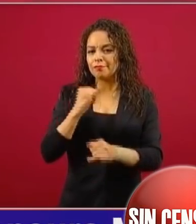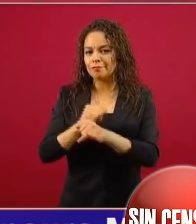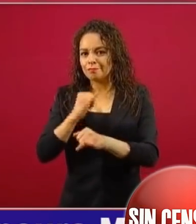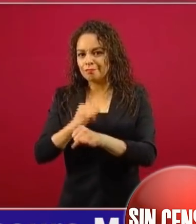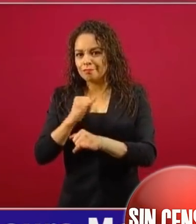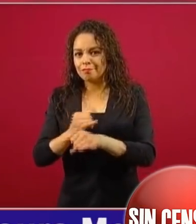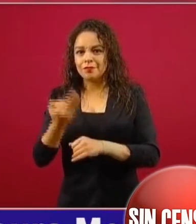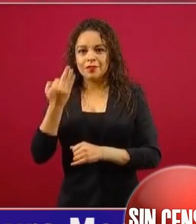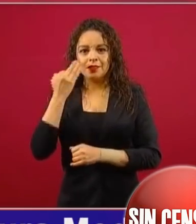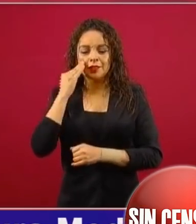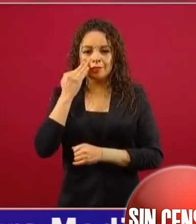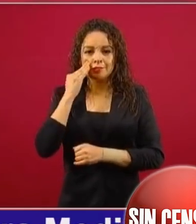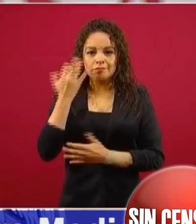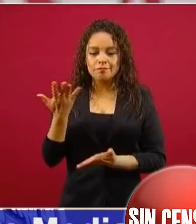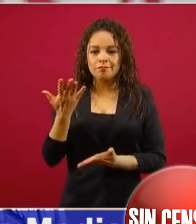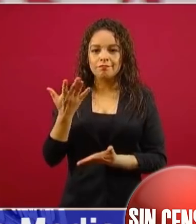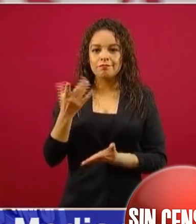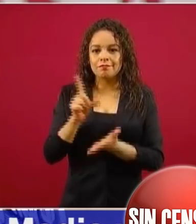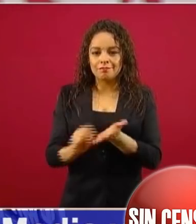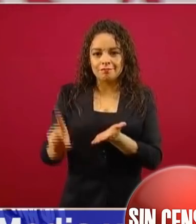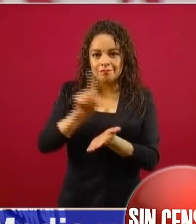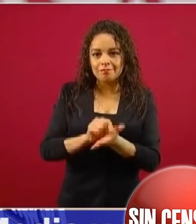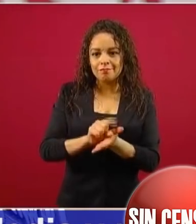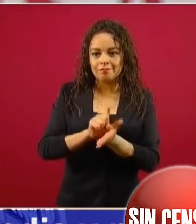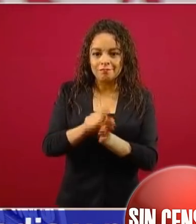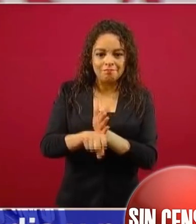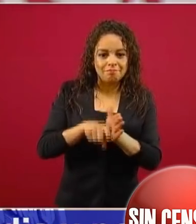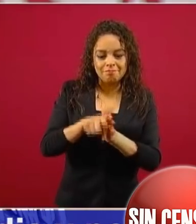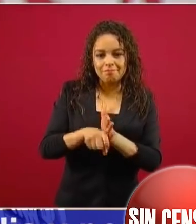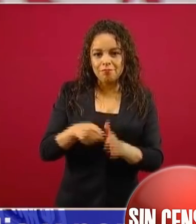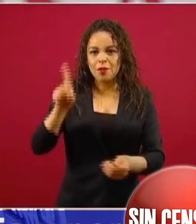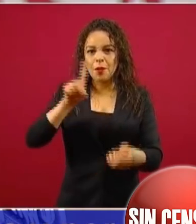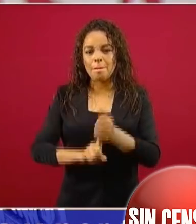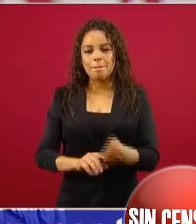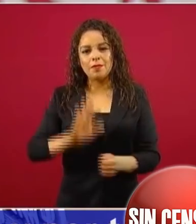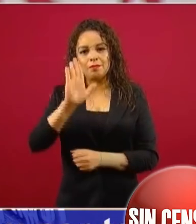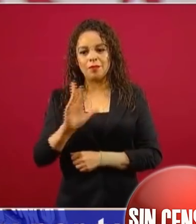con robots. Un día me gustaría que